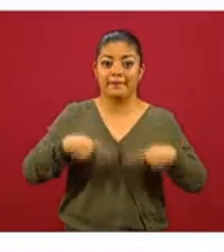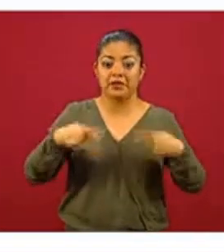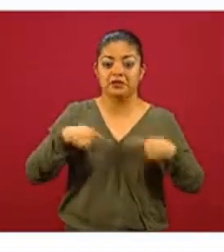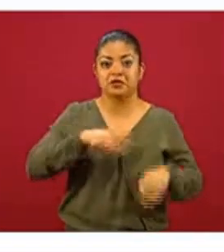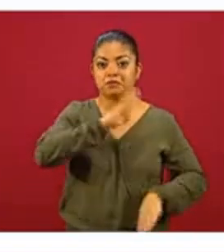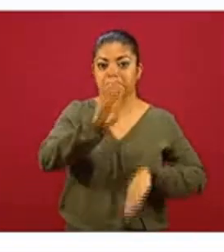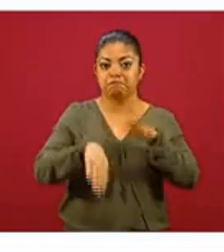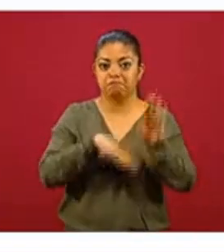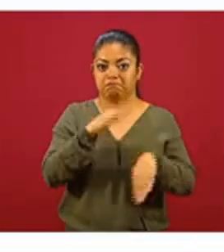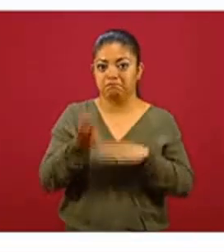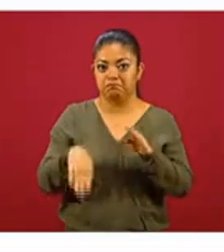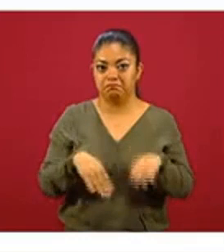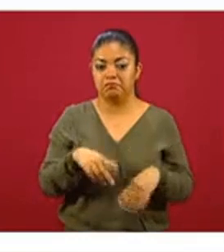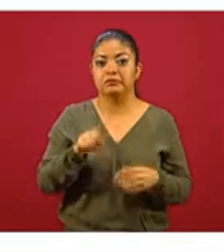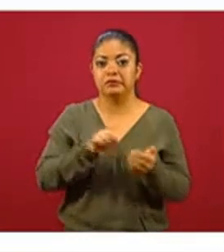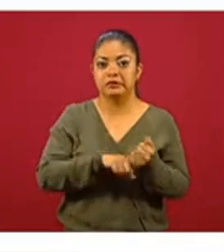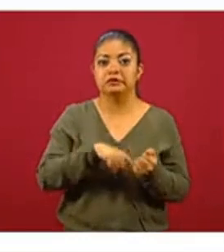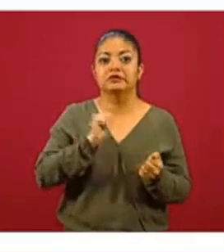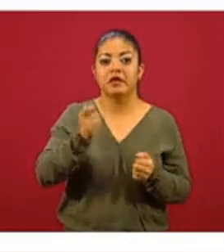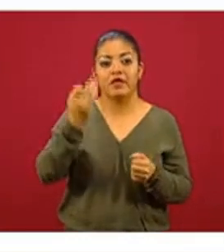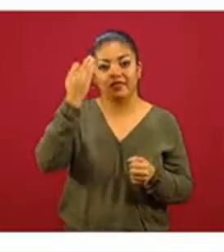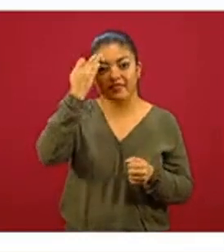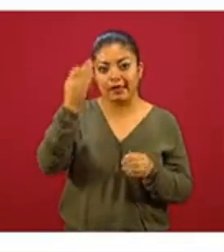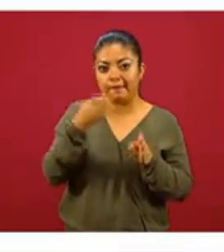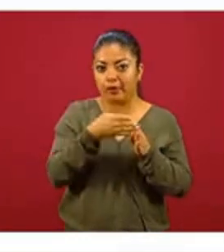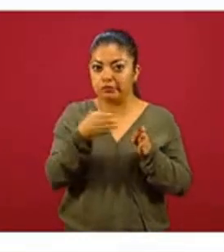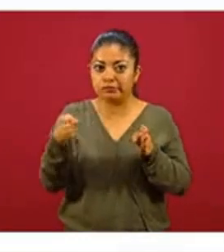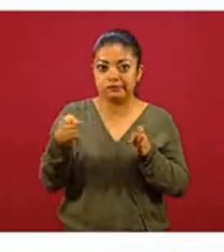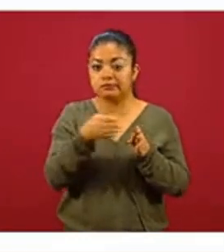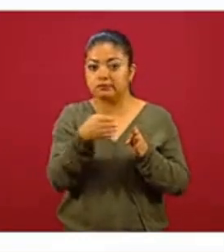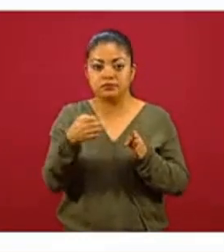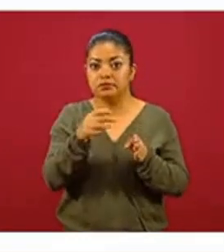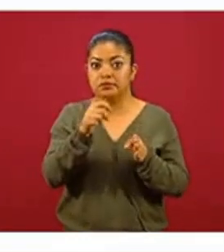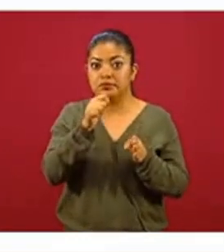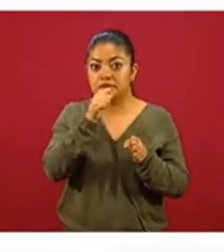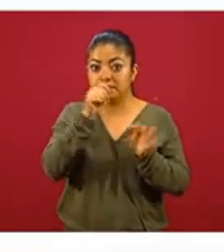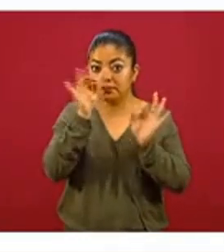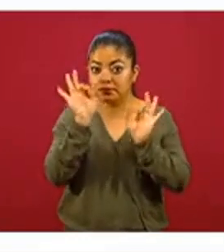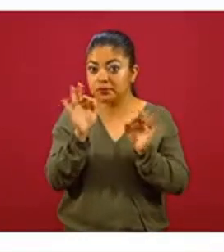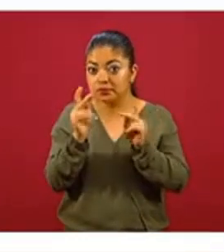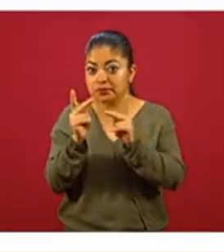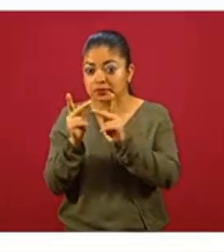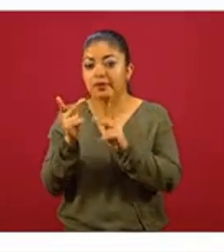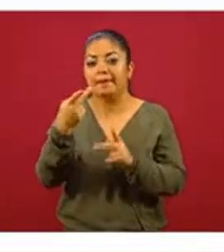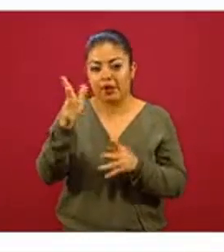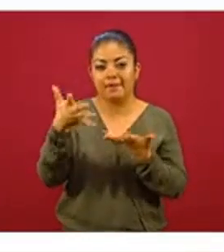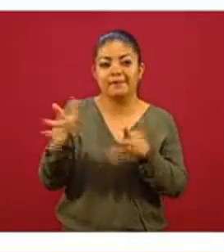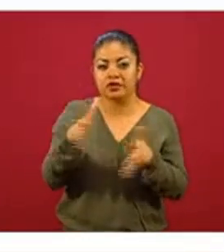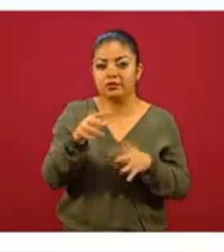fallecen, con un desfase que cambia, pero en general ha sido cercano a los 11 o